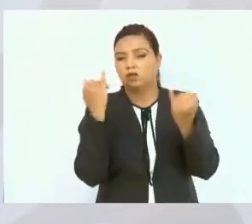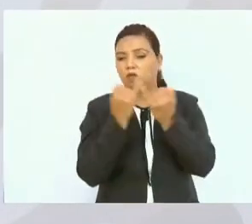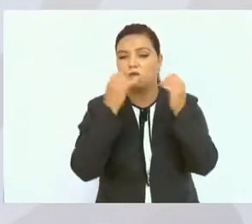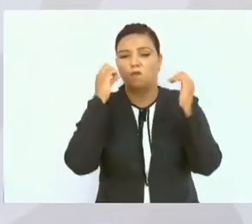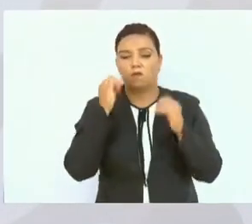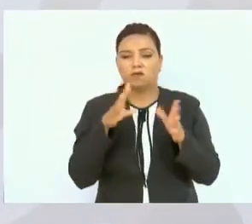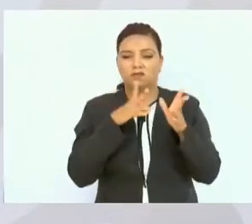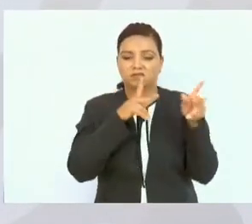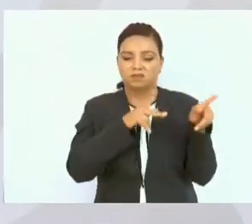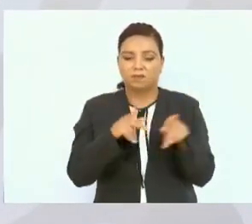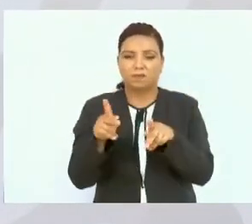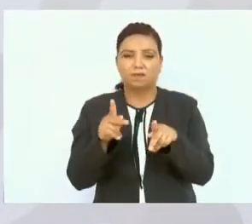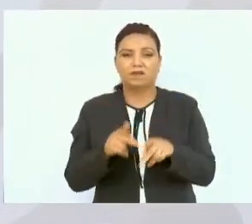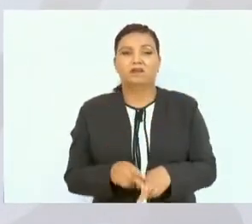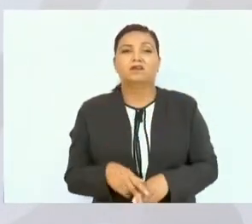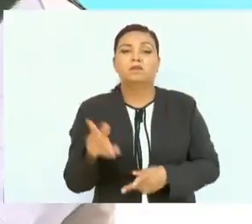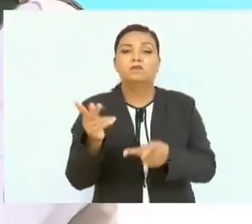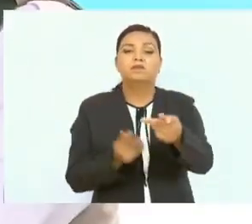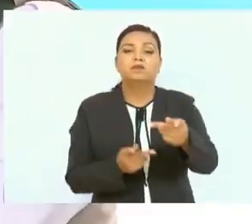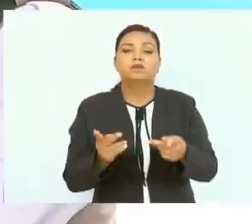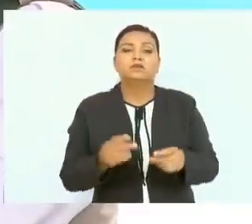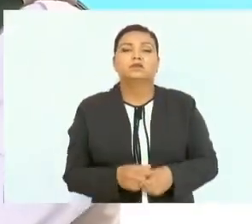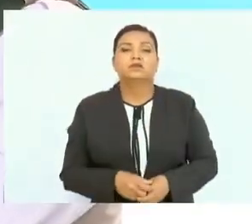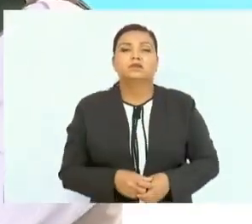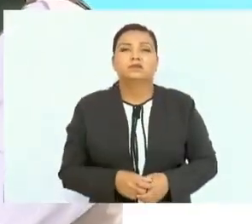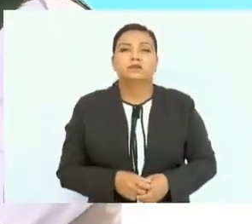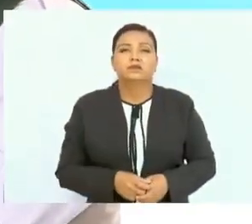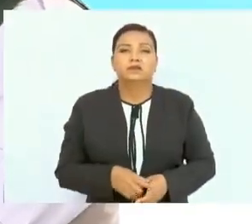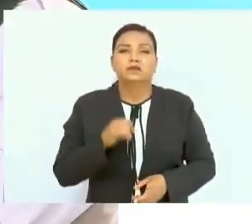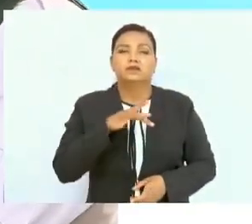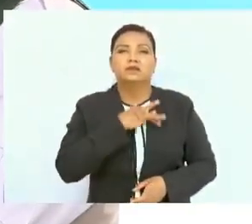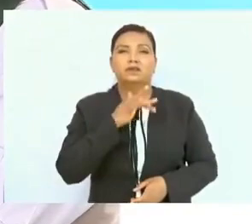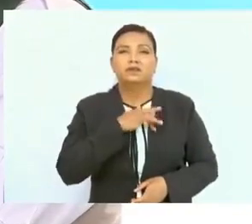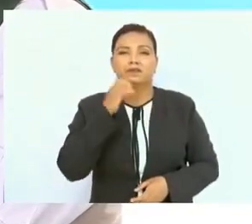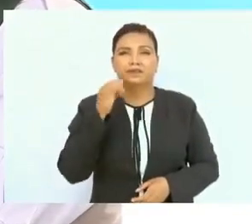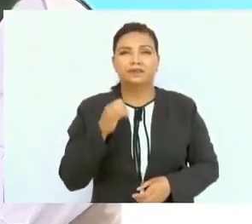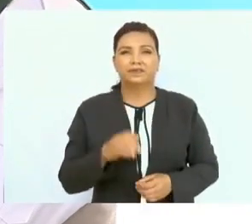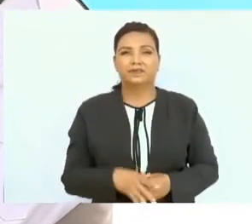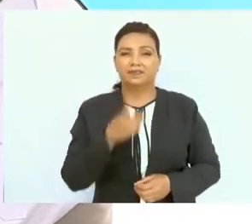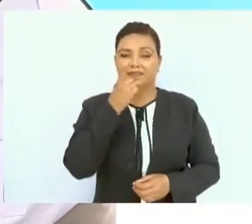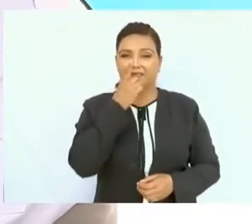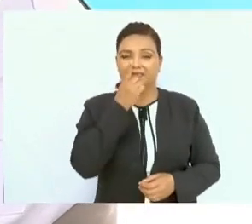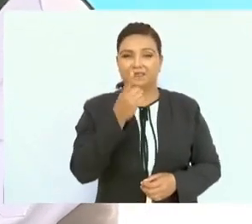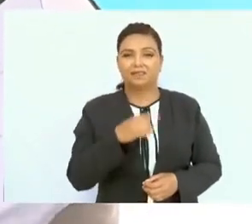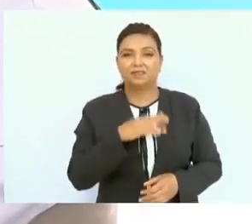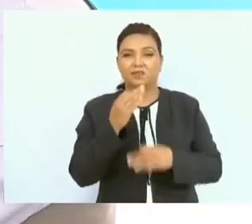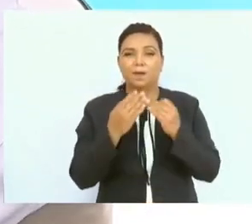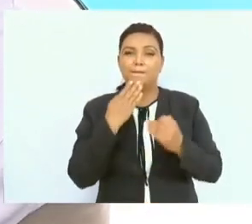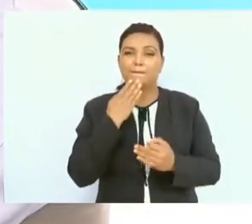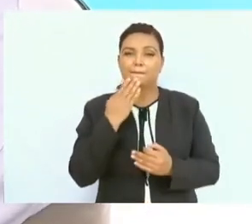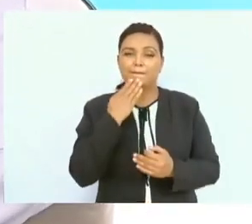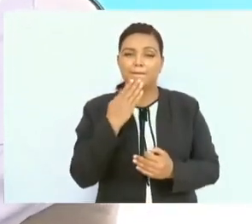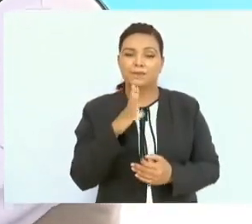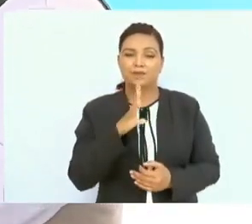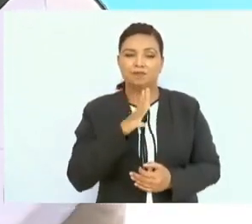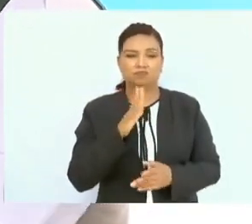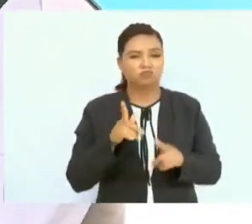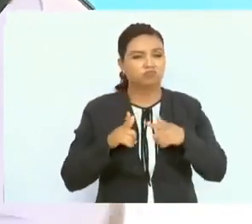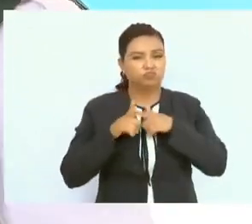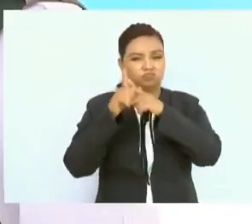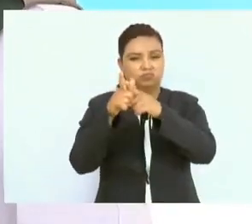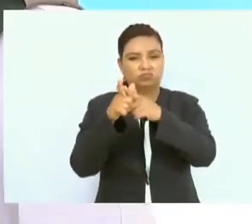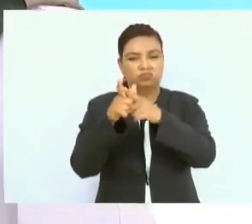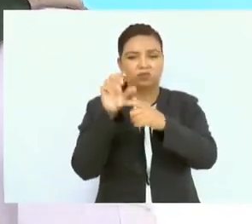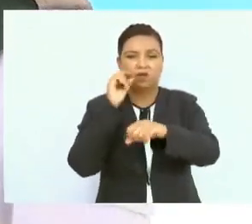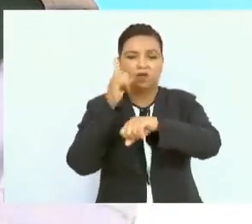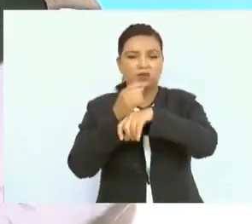plan de intervención. Y en ese sentido, decirles, vamos bien en esa identificación y